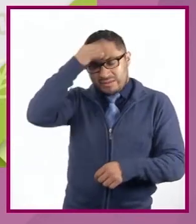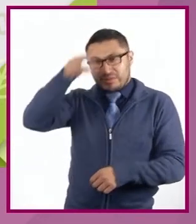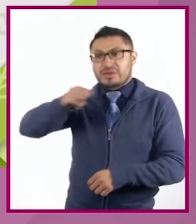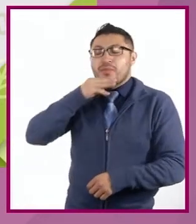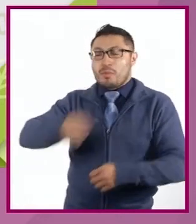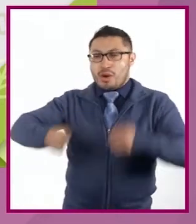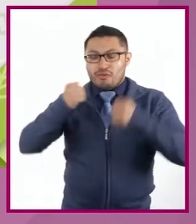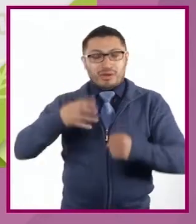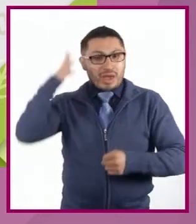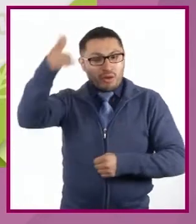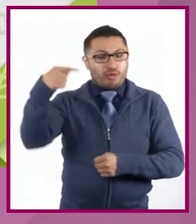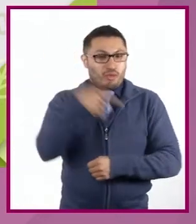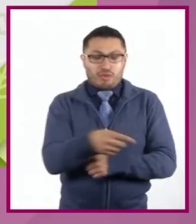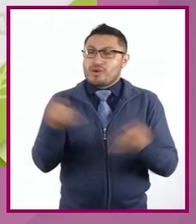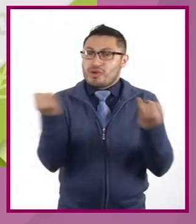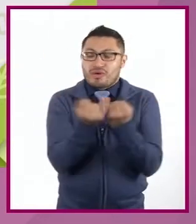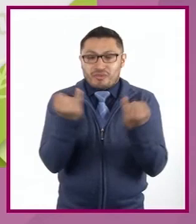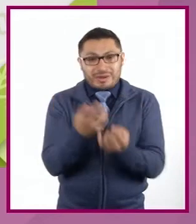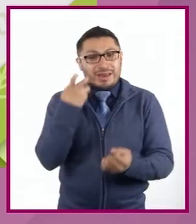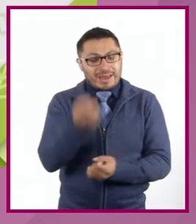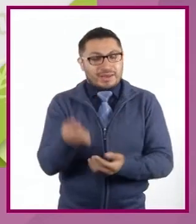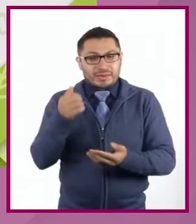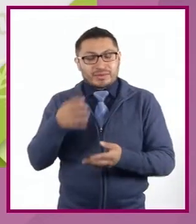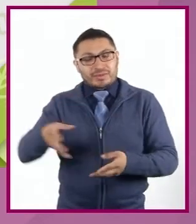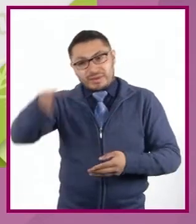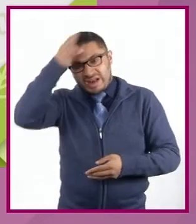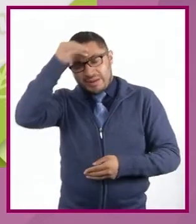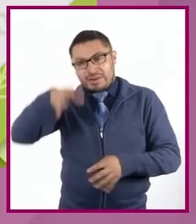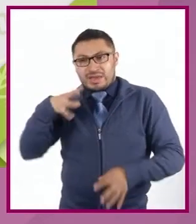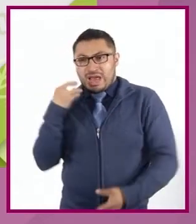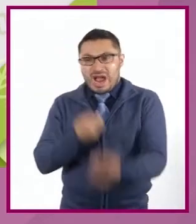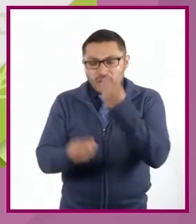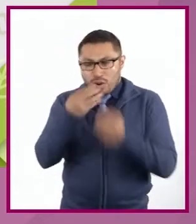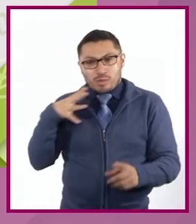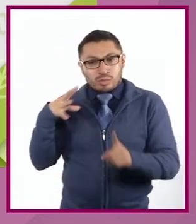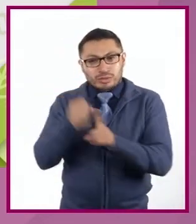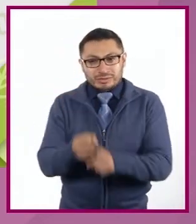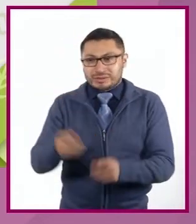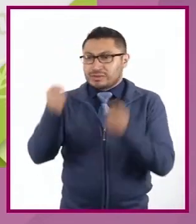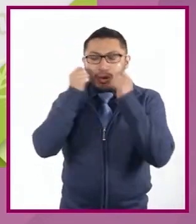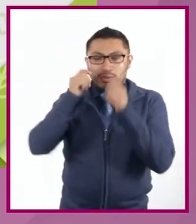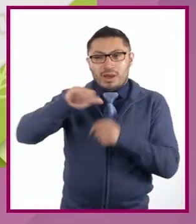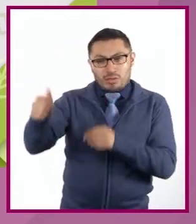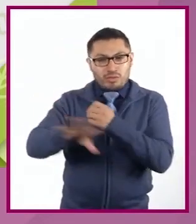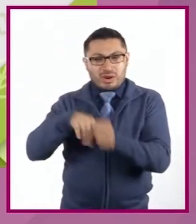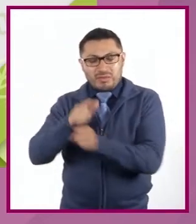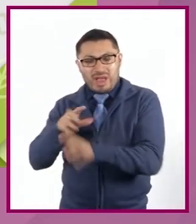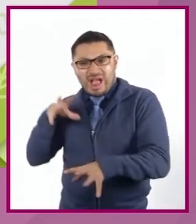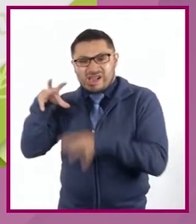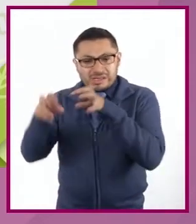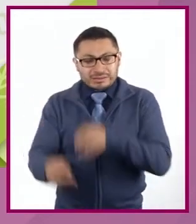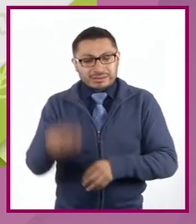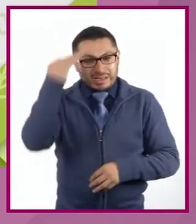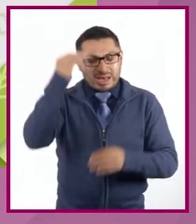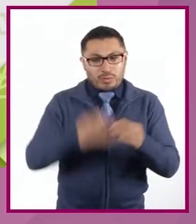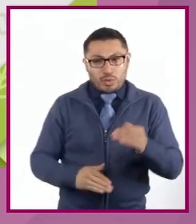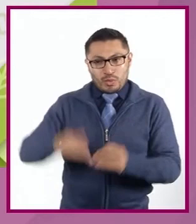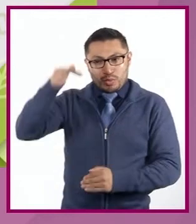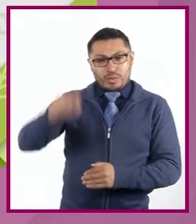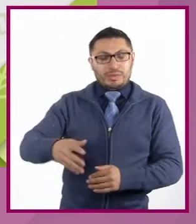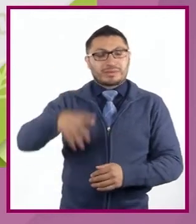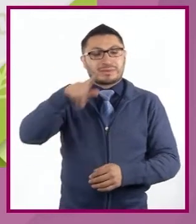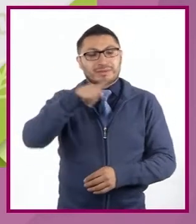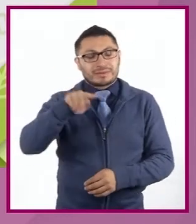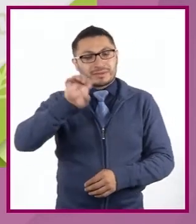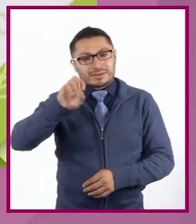Además, eso le permitiría conseguir su alimento, aun expensas del esfuerzo de otro animal. Pasó el tiempo y Seth creció. Llegó